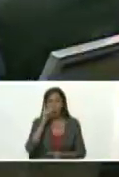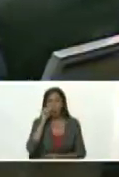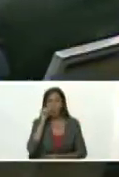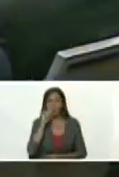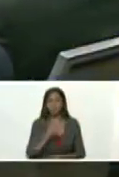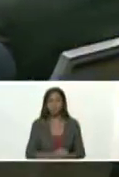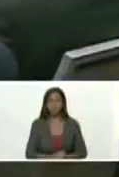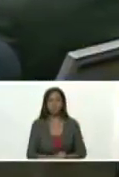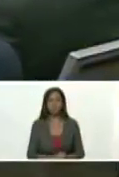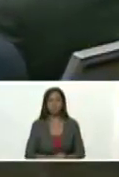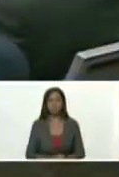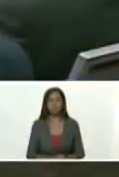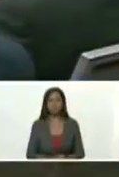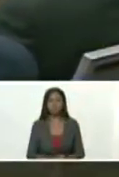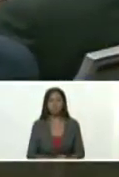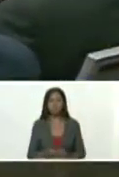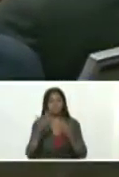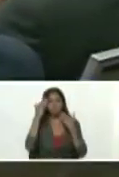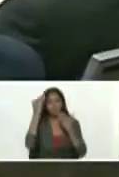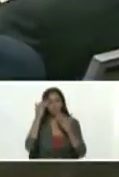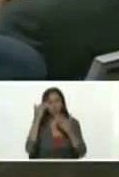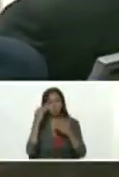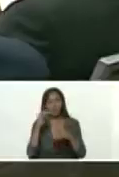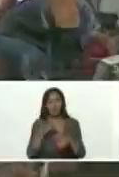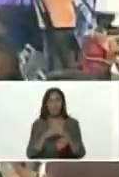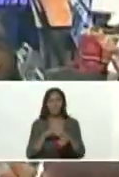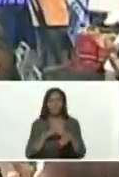Robinson. Mi saludo al ministro,